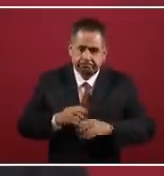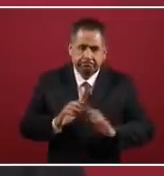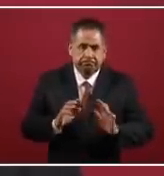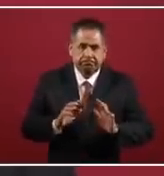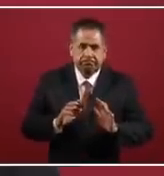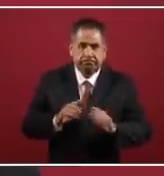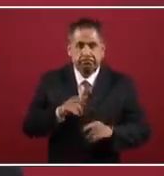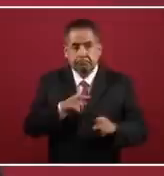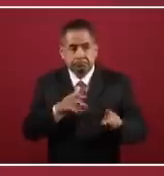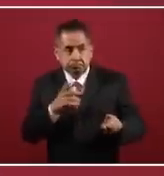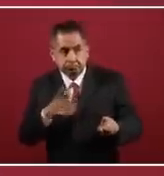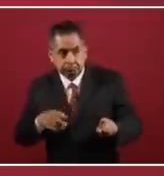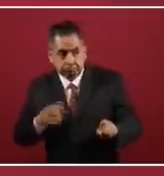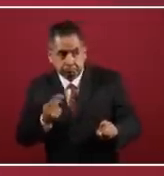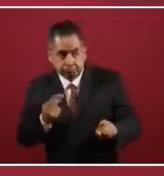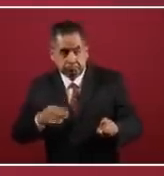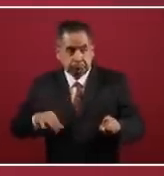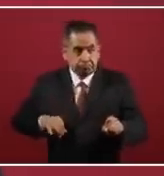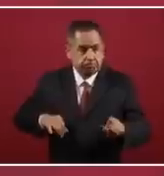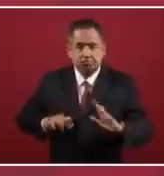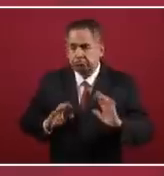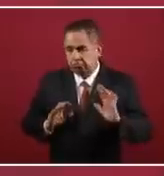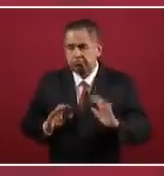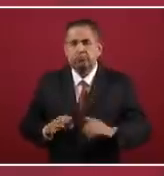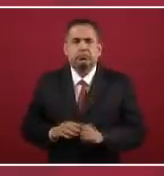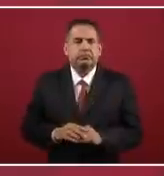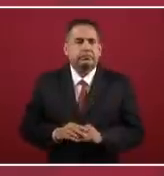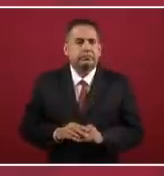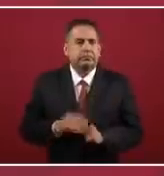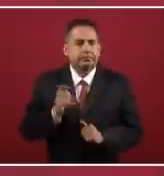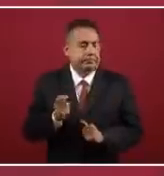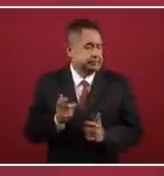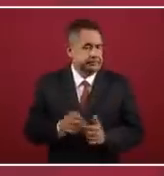hay interés, lo he dicho, tanto